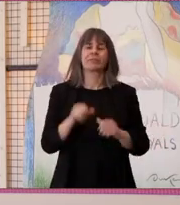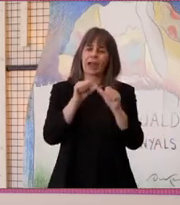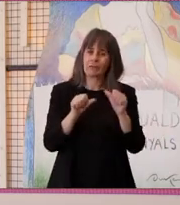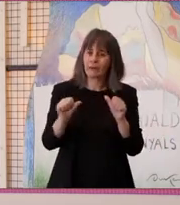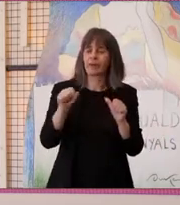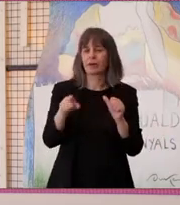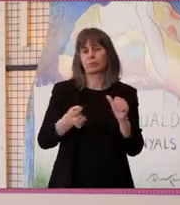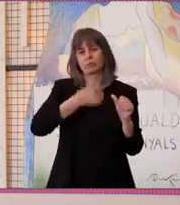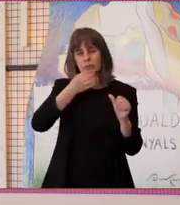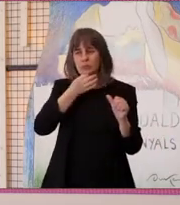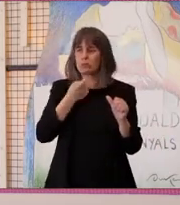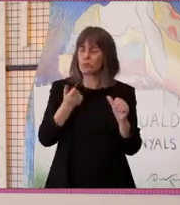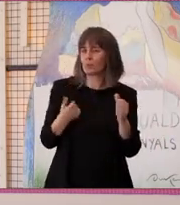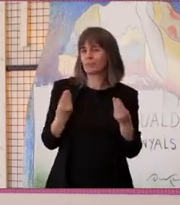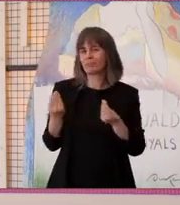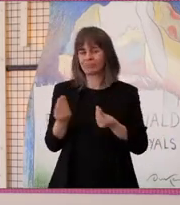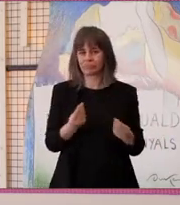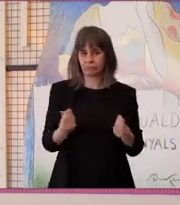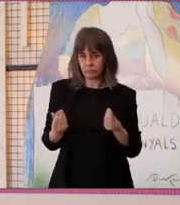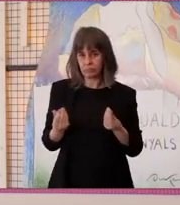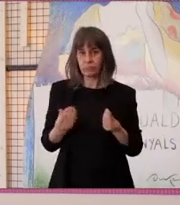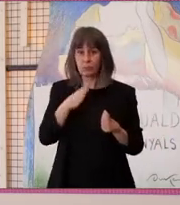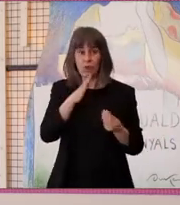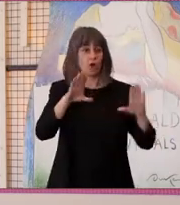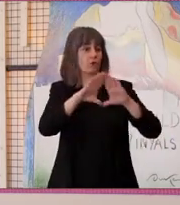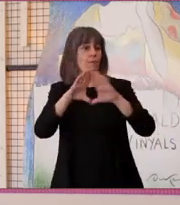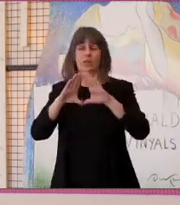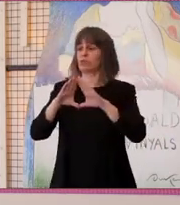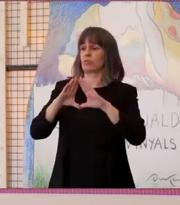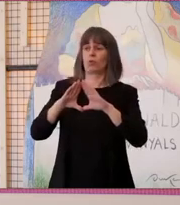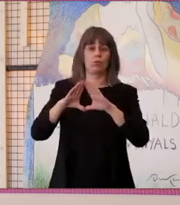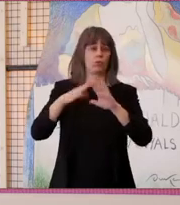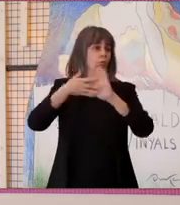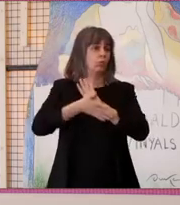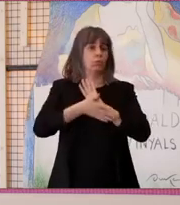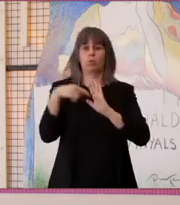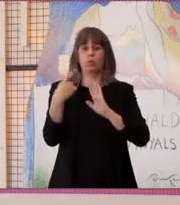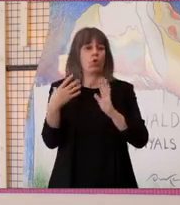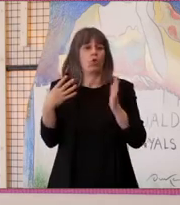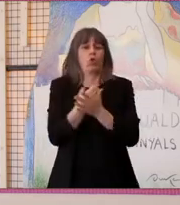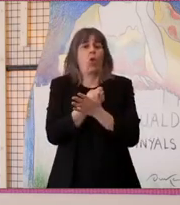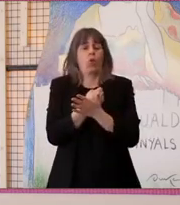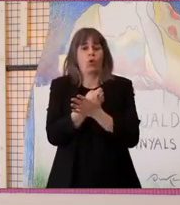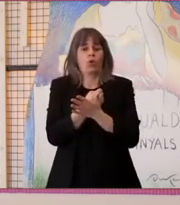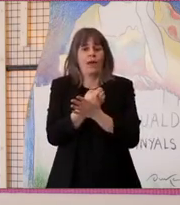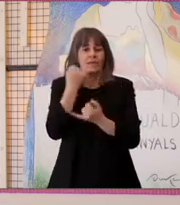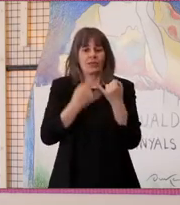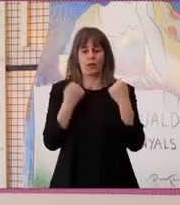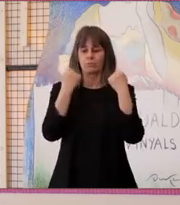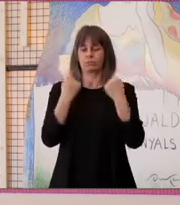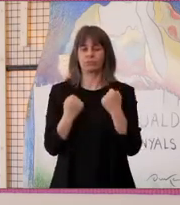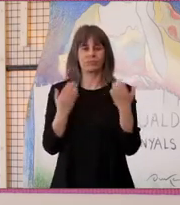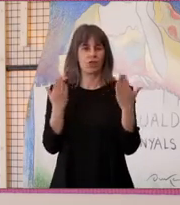deslegitimador Porque si todo es feminismo es muy difícil tener autoridad en el mejor sentido de la palabra